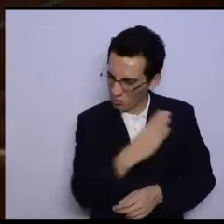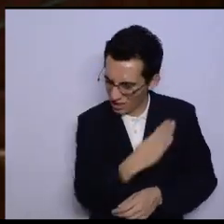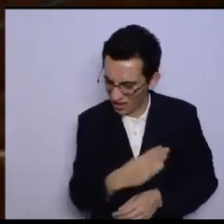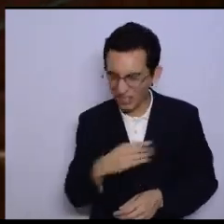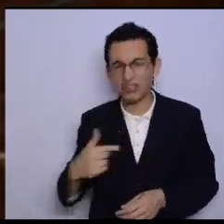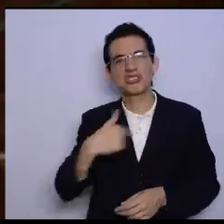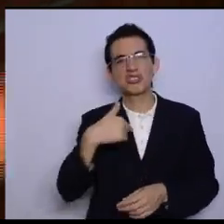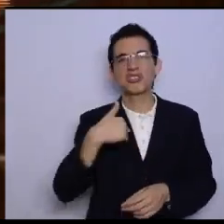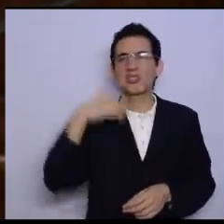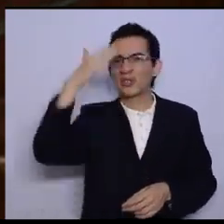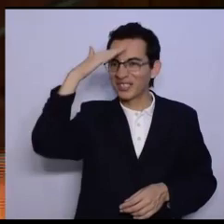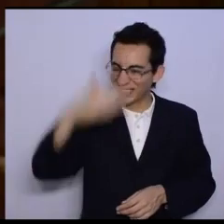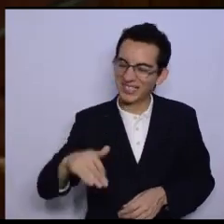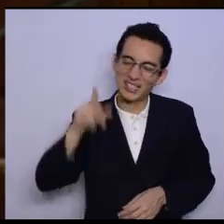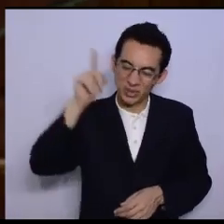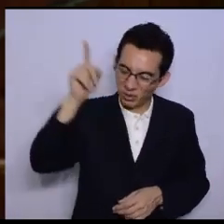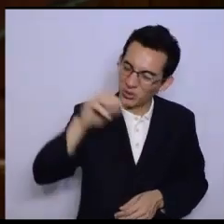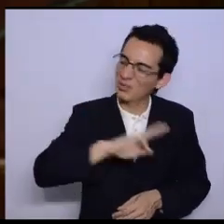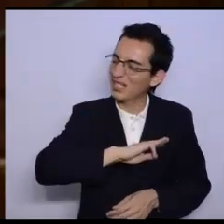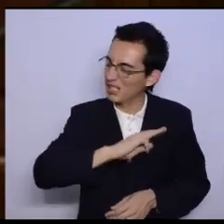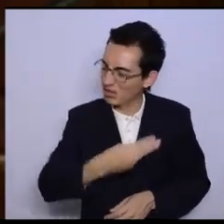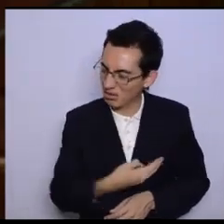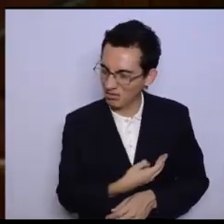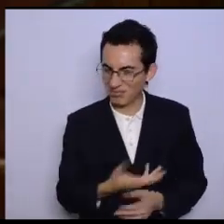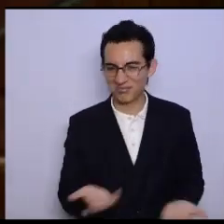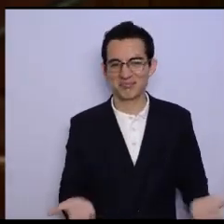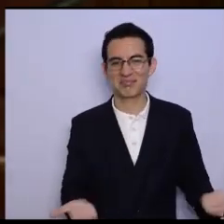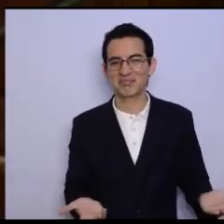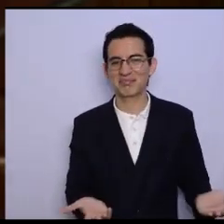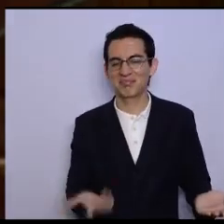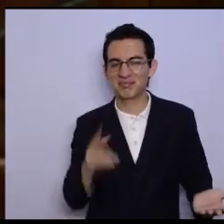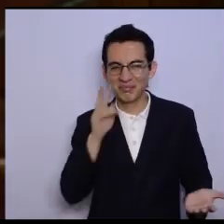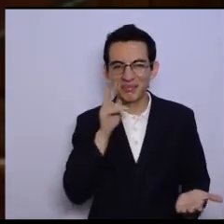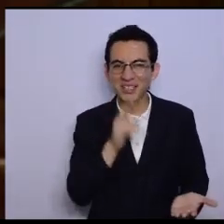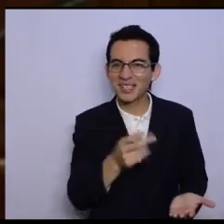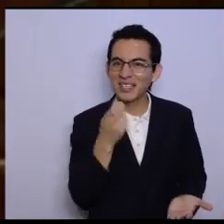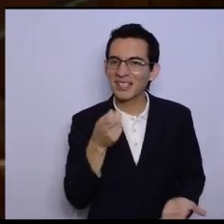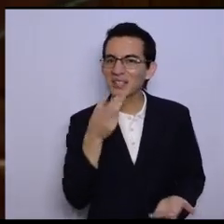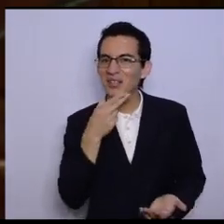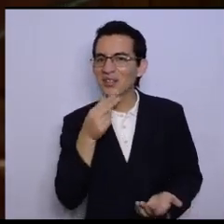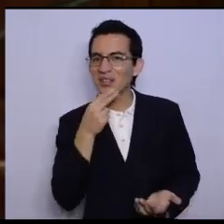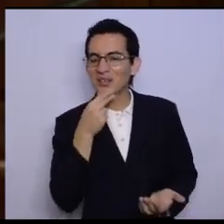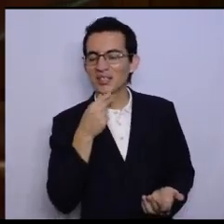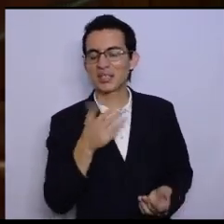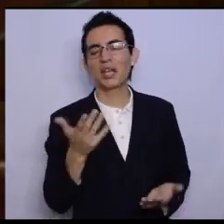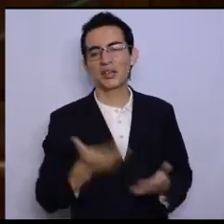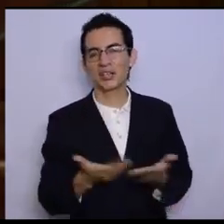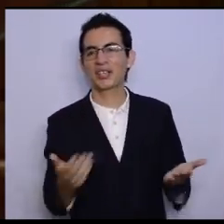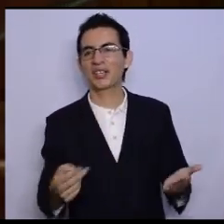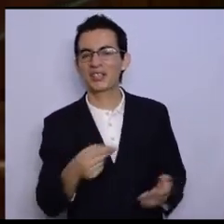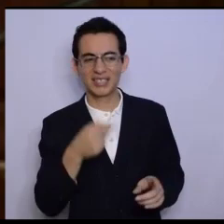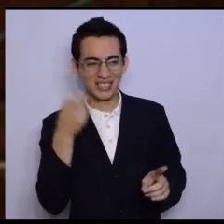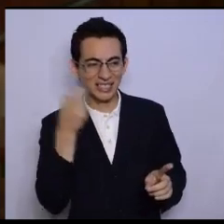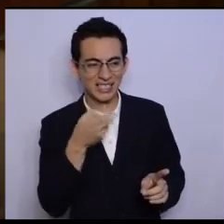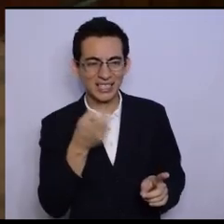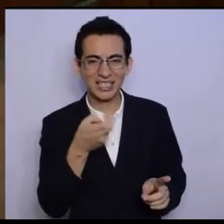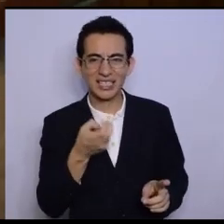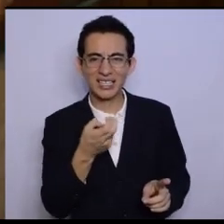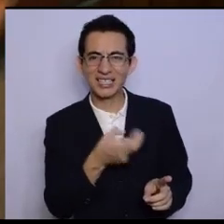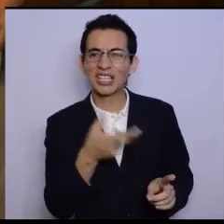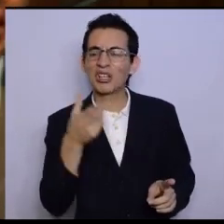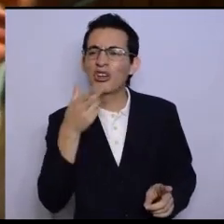eres misericordioso. Y fíjense, qué tremendo hombre. Lo que diríamos, qué carácter